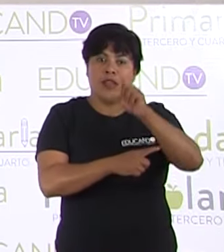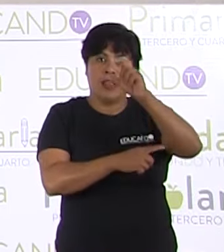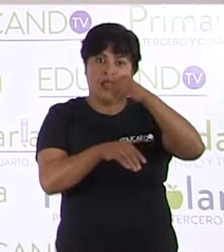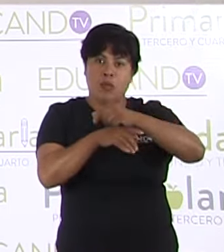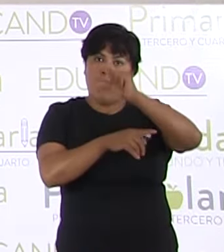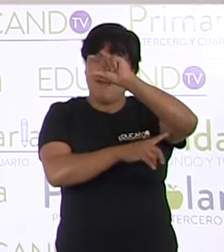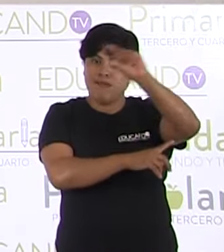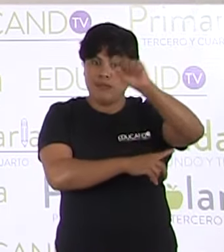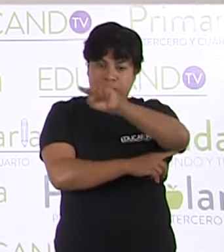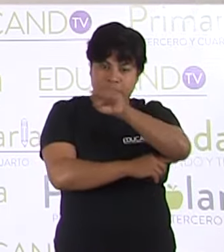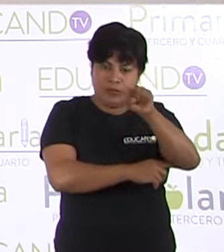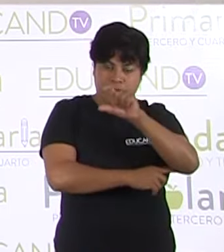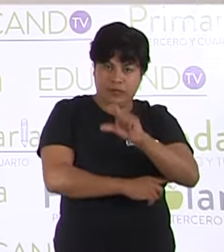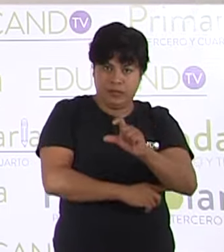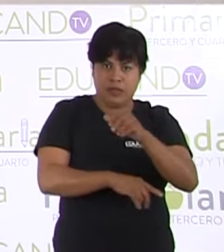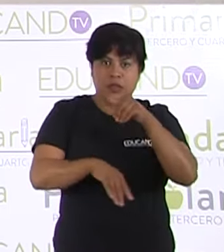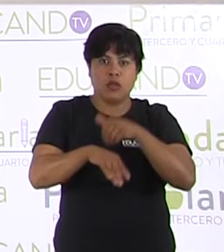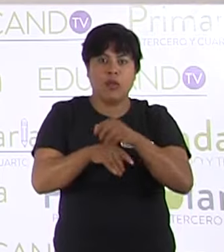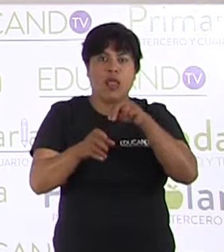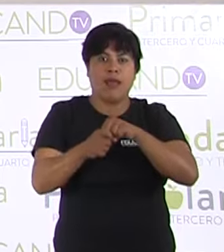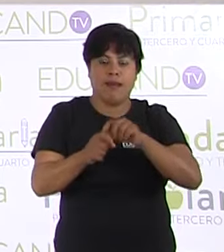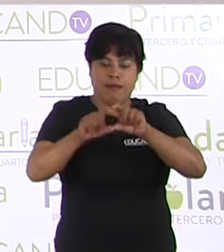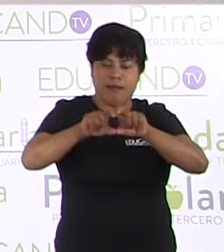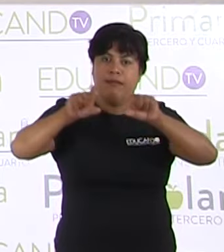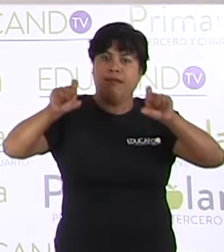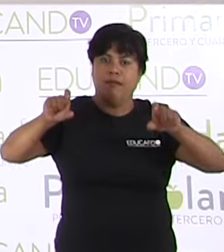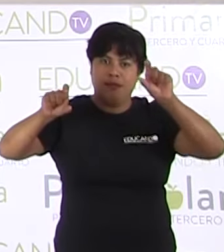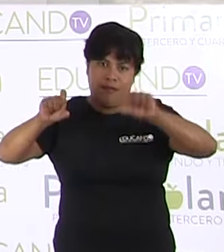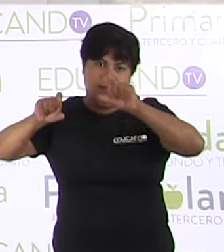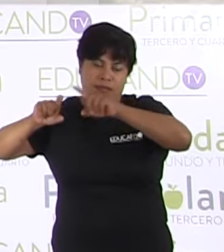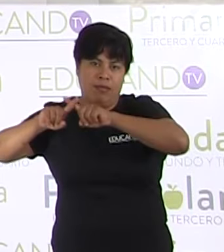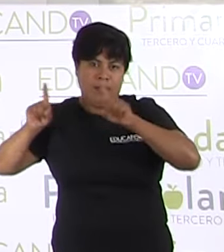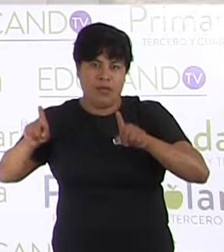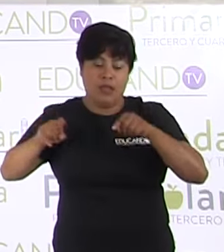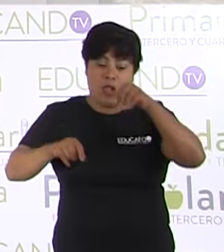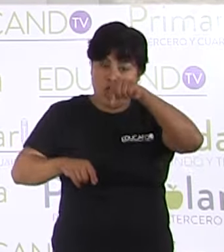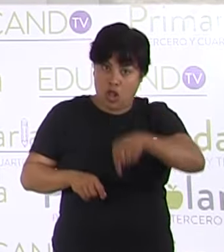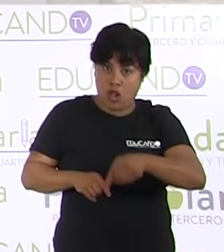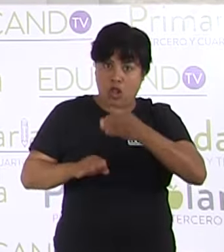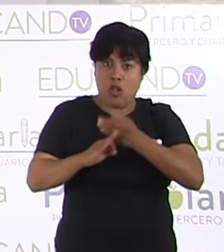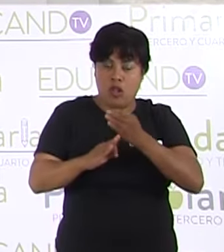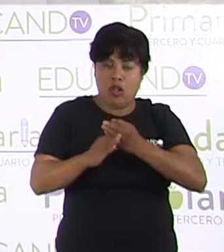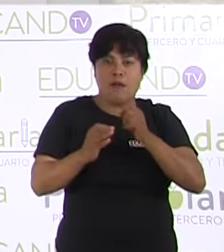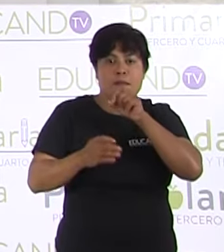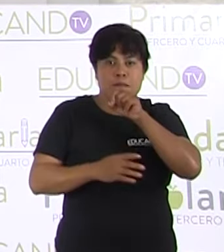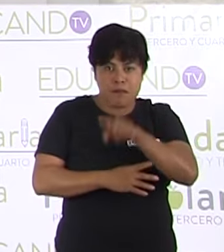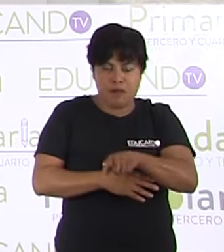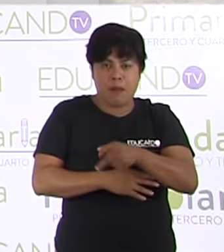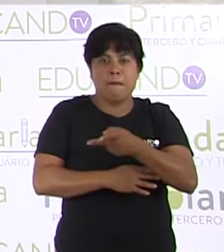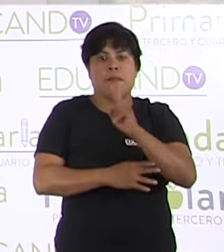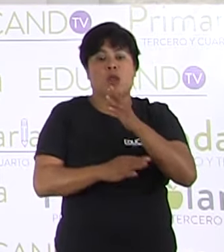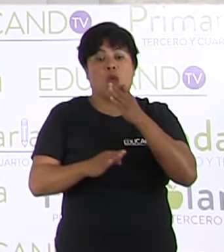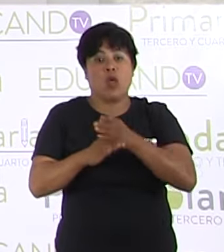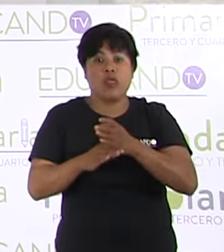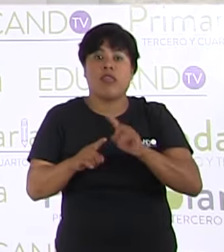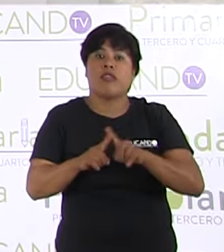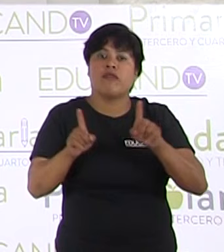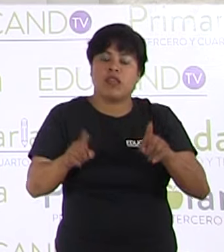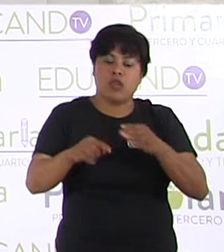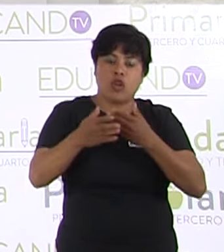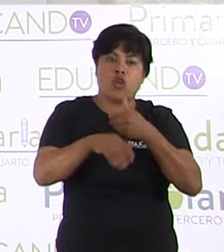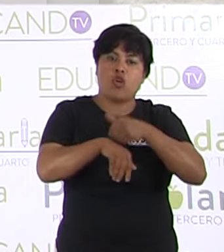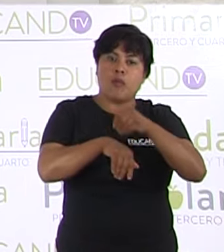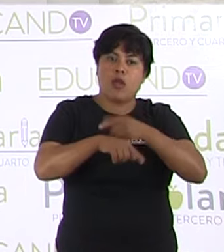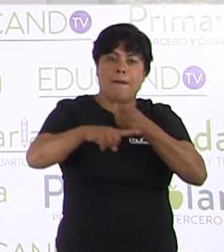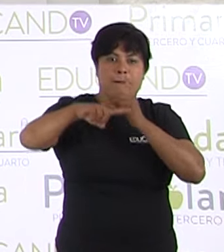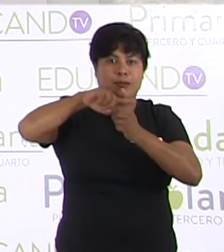decimales en la recta numérica hoy vamos a hacer lo mismo pero vamos a trabajar ahora también con números